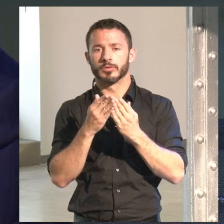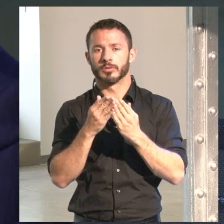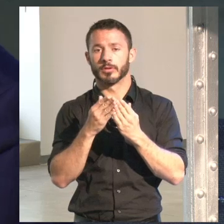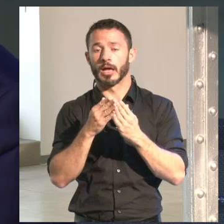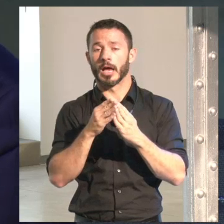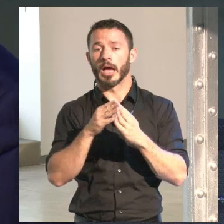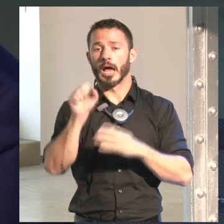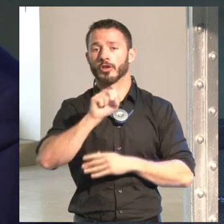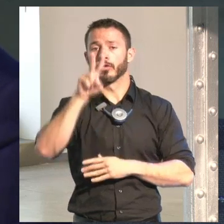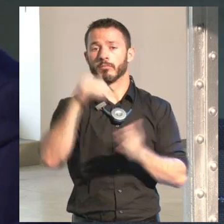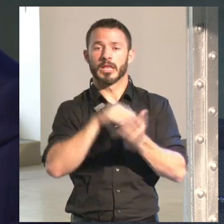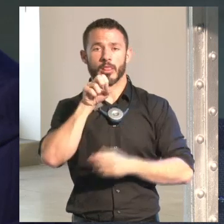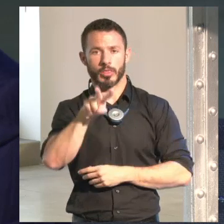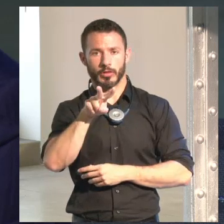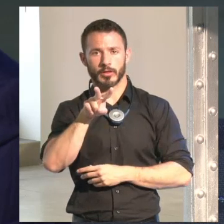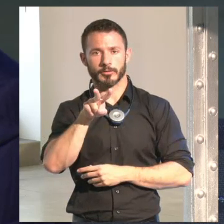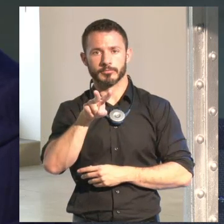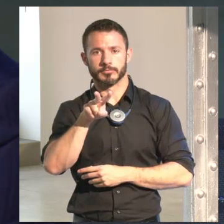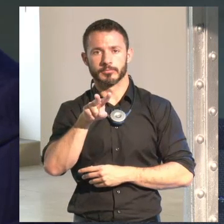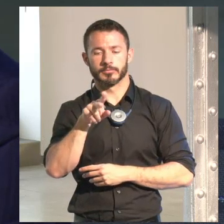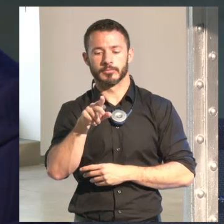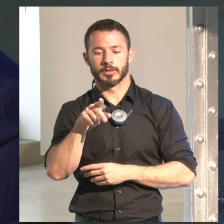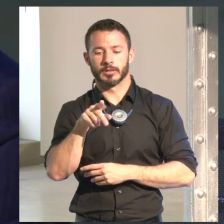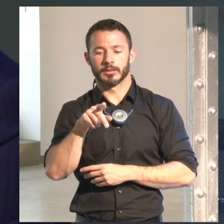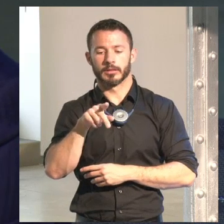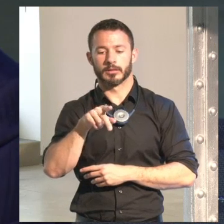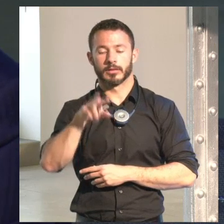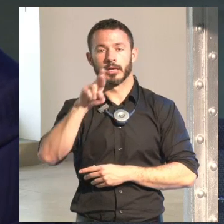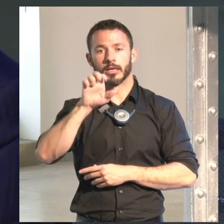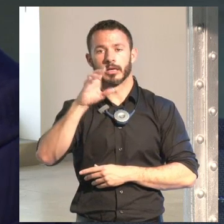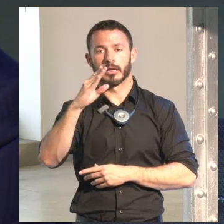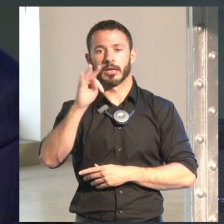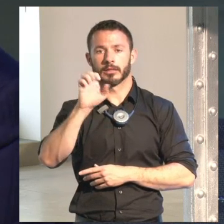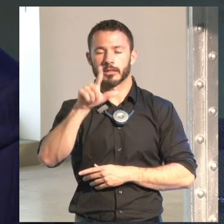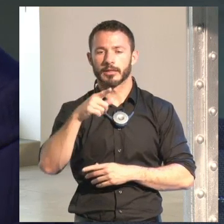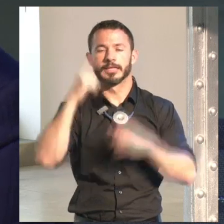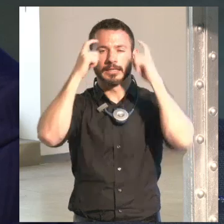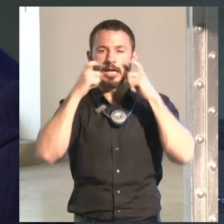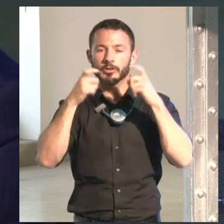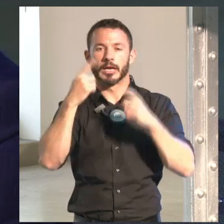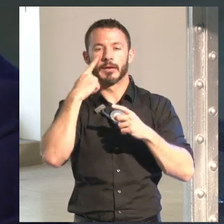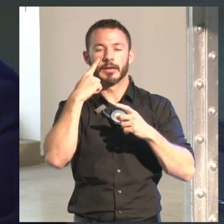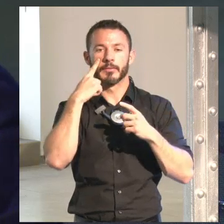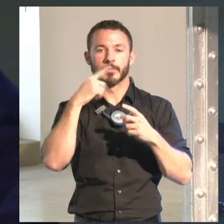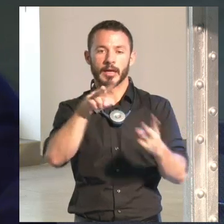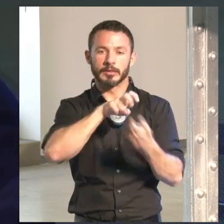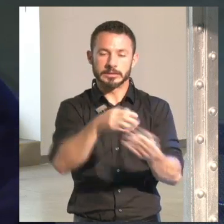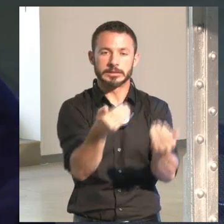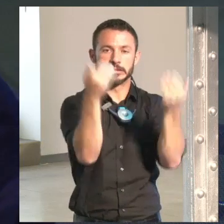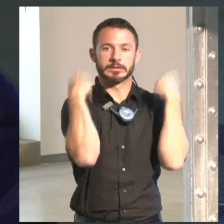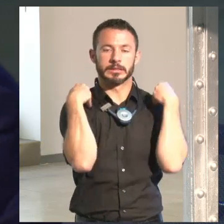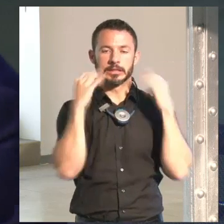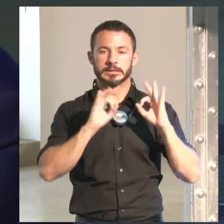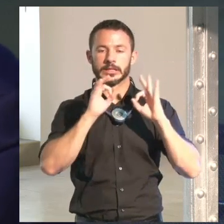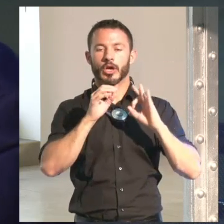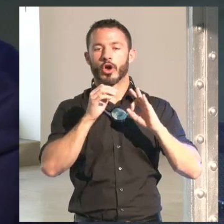el año 2012. Intentábamos medir la carga tributaria, incluso el esfuerzo fiscal de los operadores de comunicaciones en